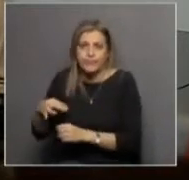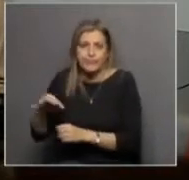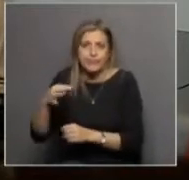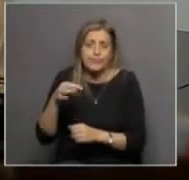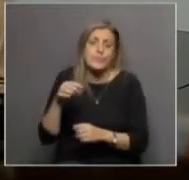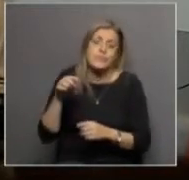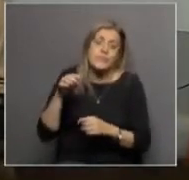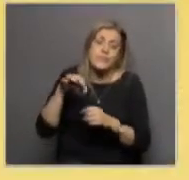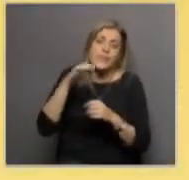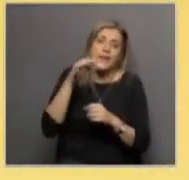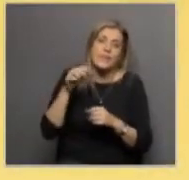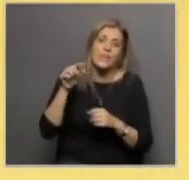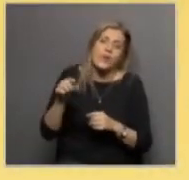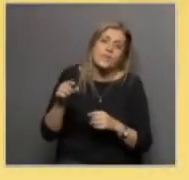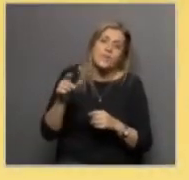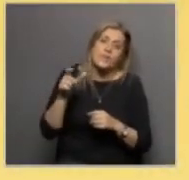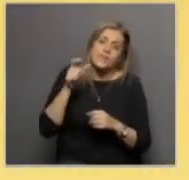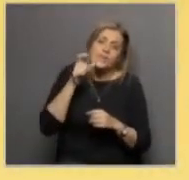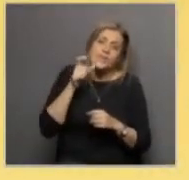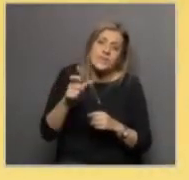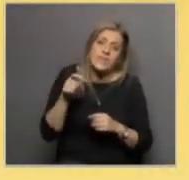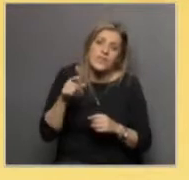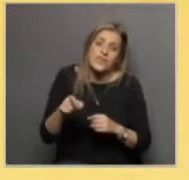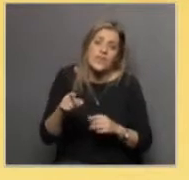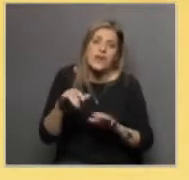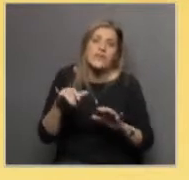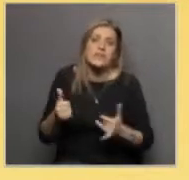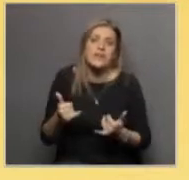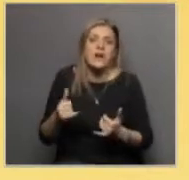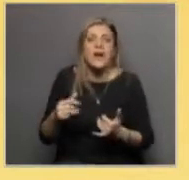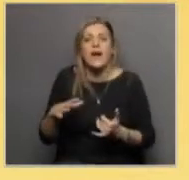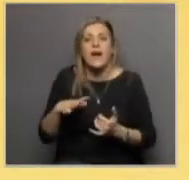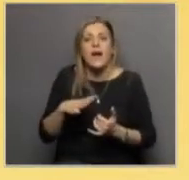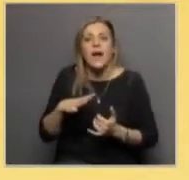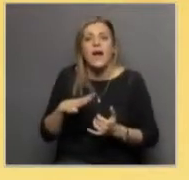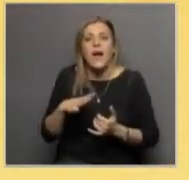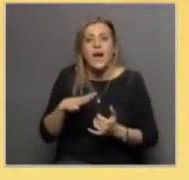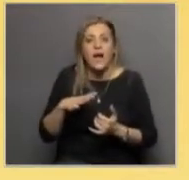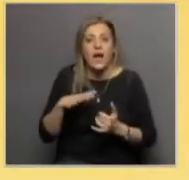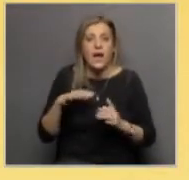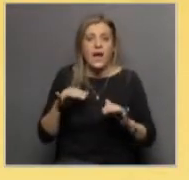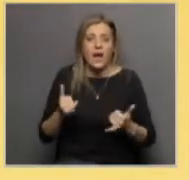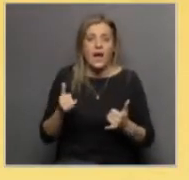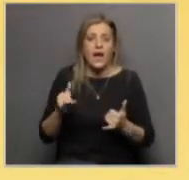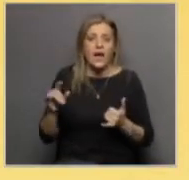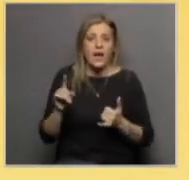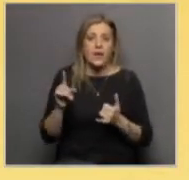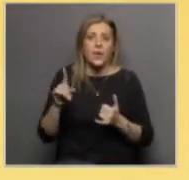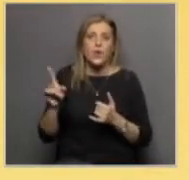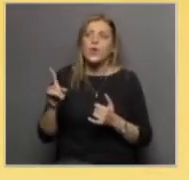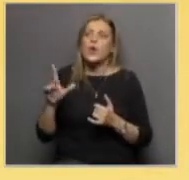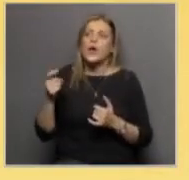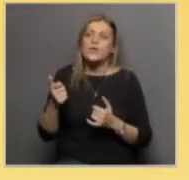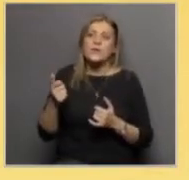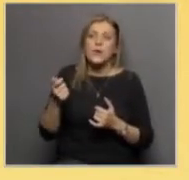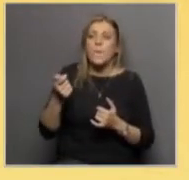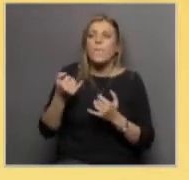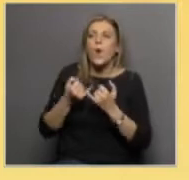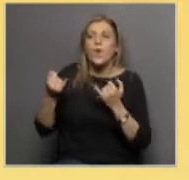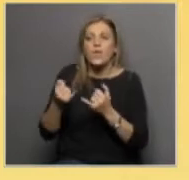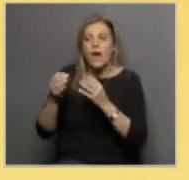nos está dando una prueba de que se está, de que no se nos estarían escapando casos por